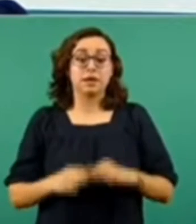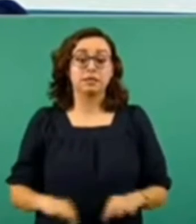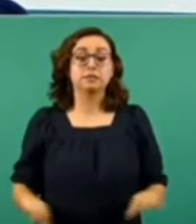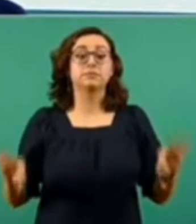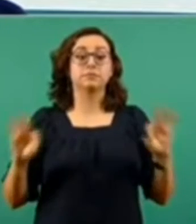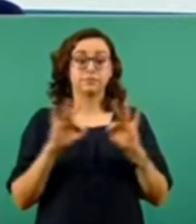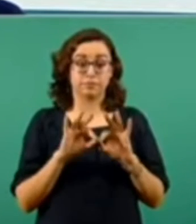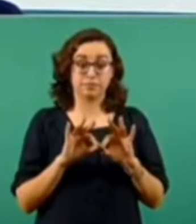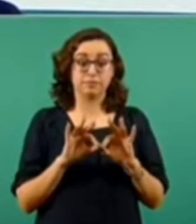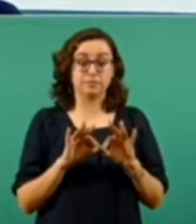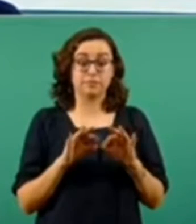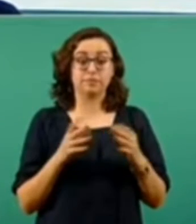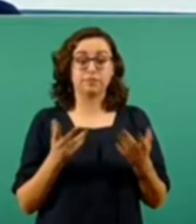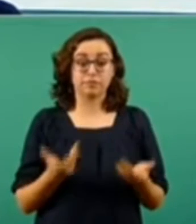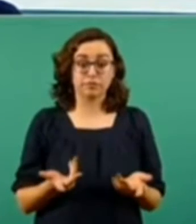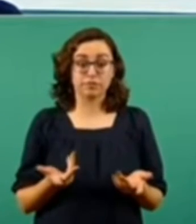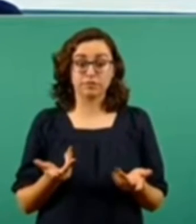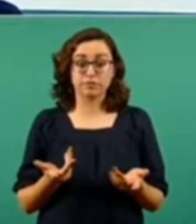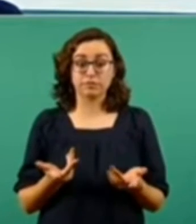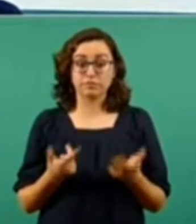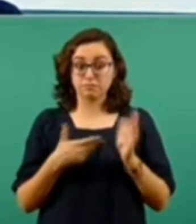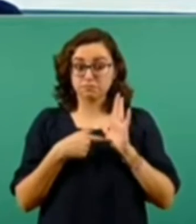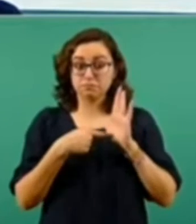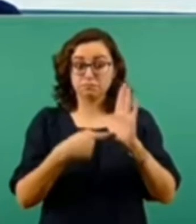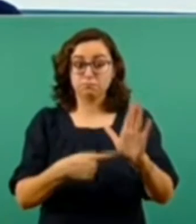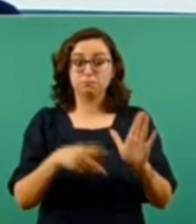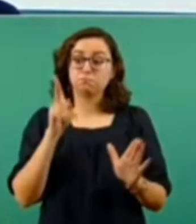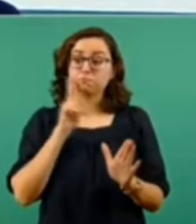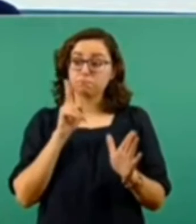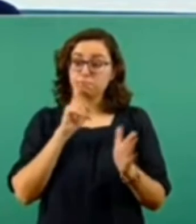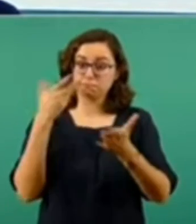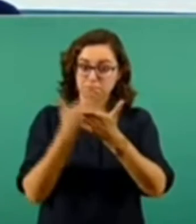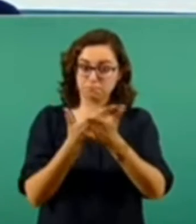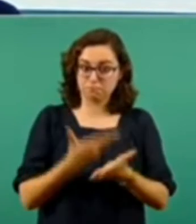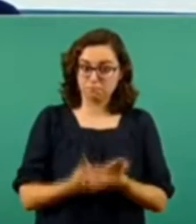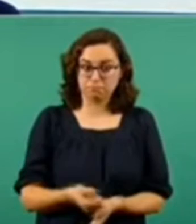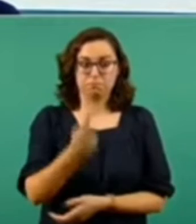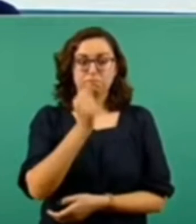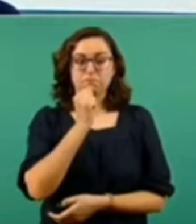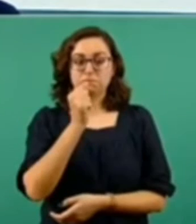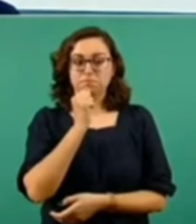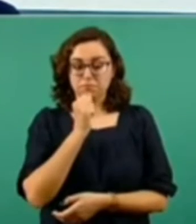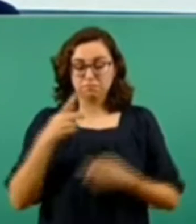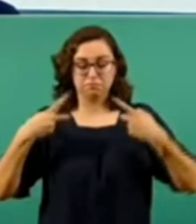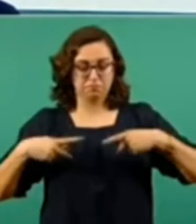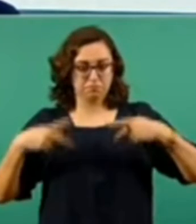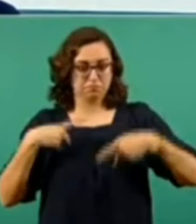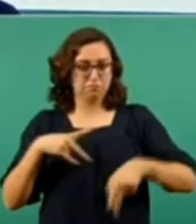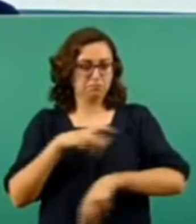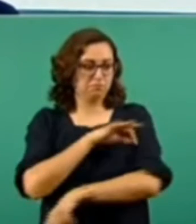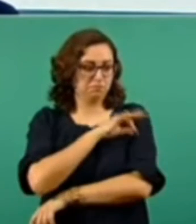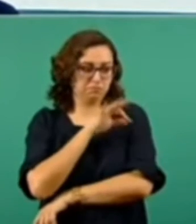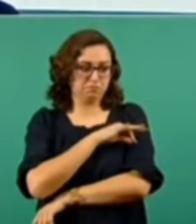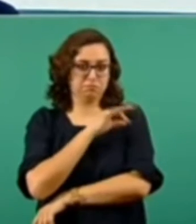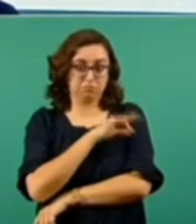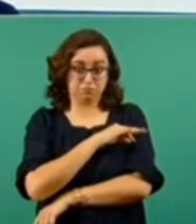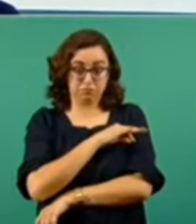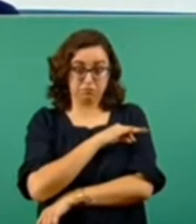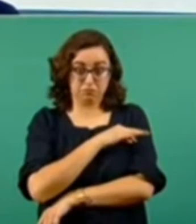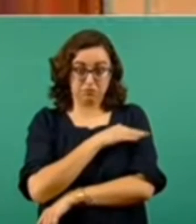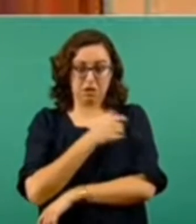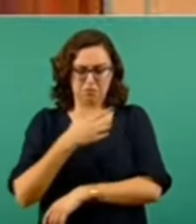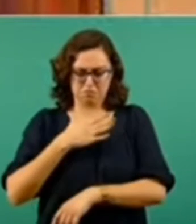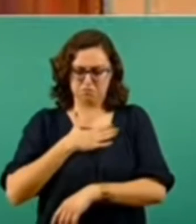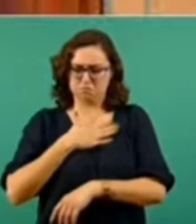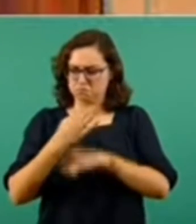necesariamente, o al menos todavía no se cuenta con la evidencia científica de que la persona vacunada ya no tenga la capacidad de